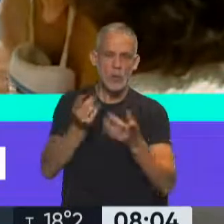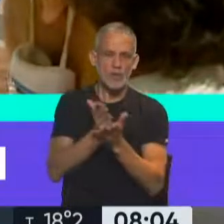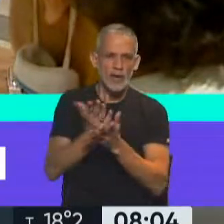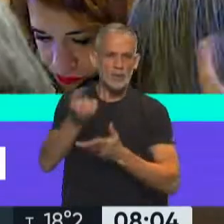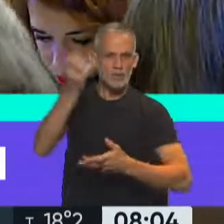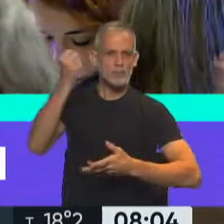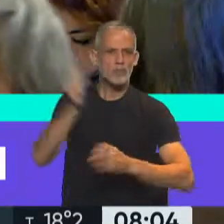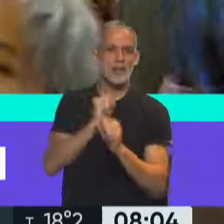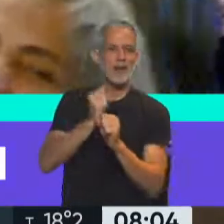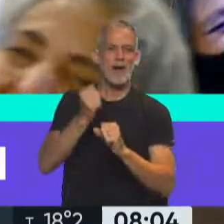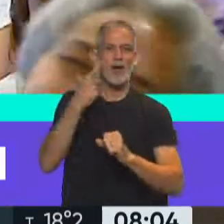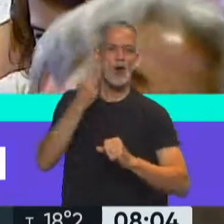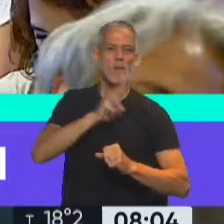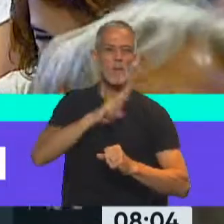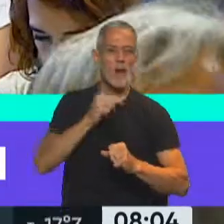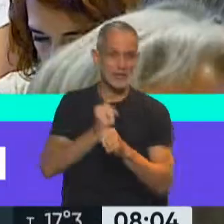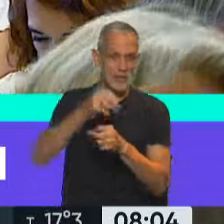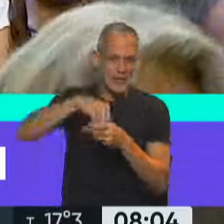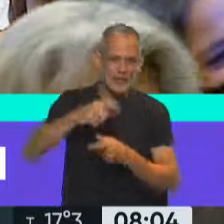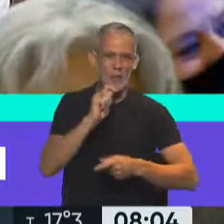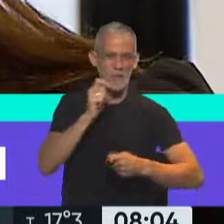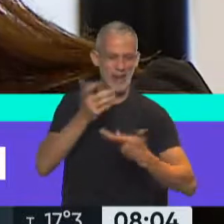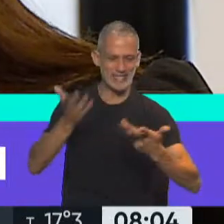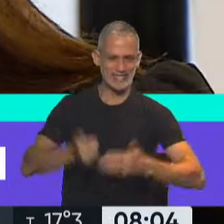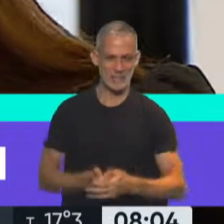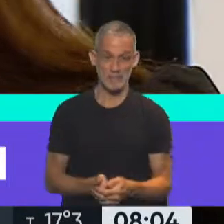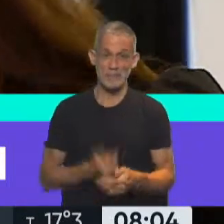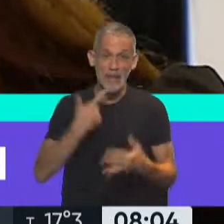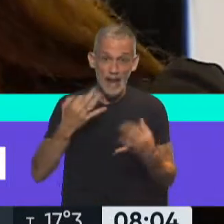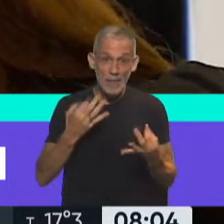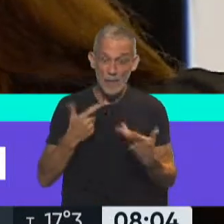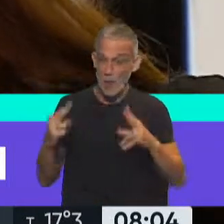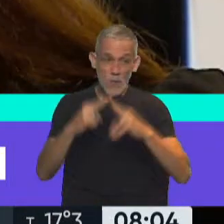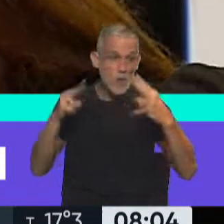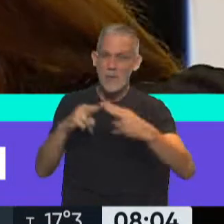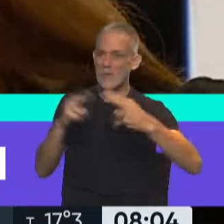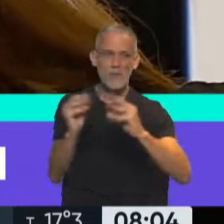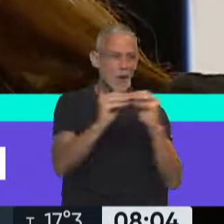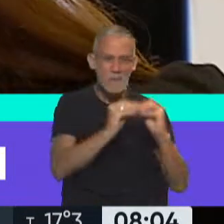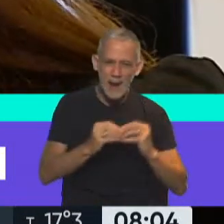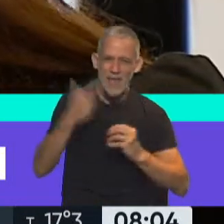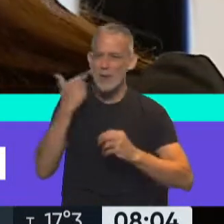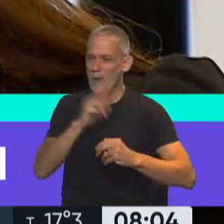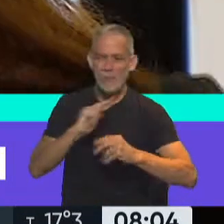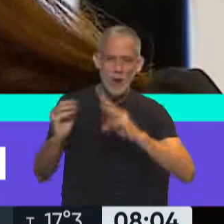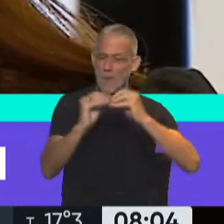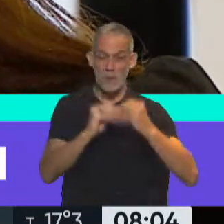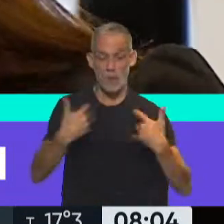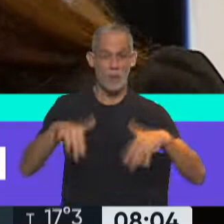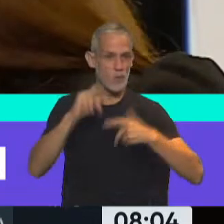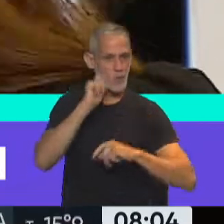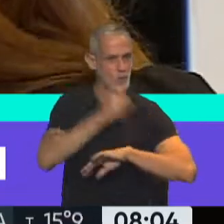como trabajadores y trabajadoras de prensa. La verdad, reencontrarnos con compañeros, con compañeras, hace muy